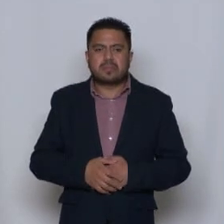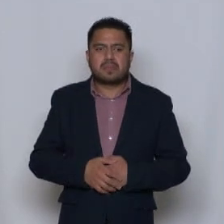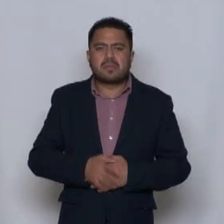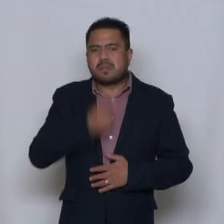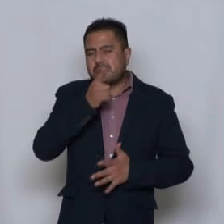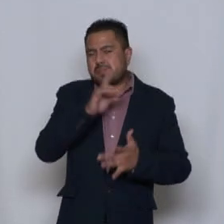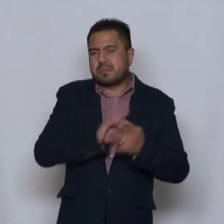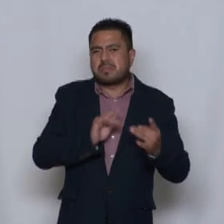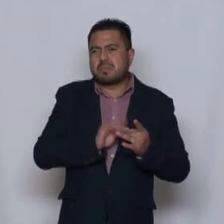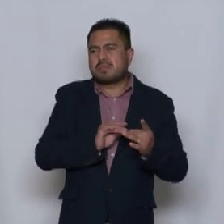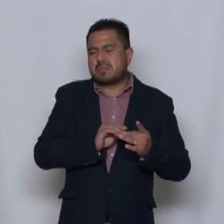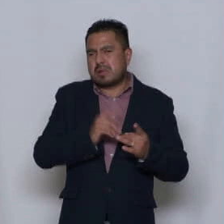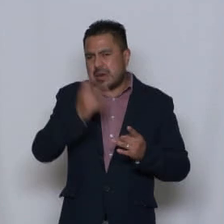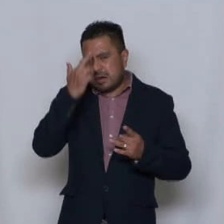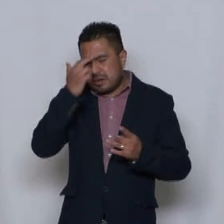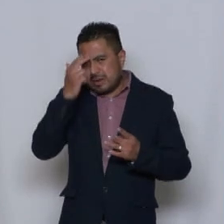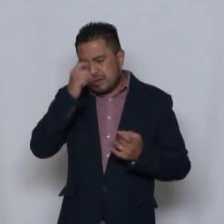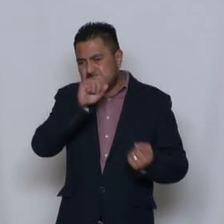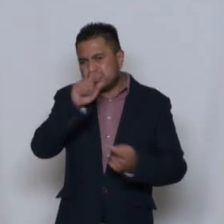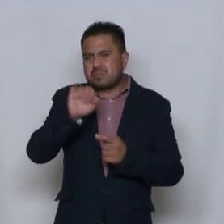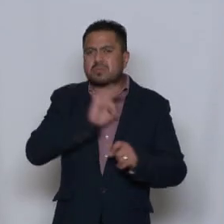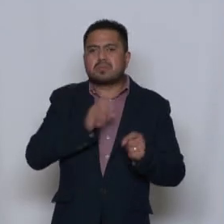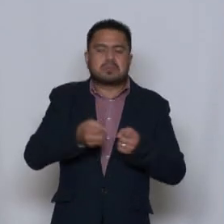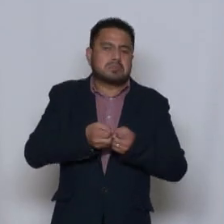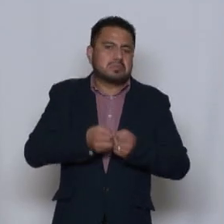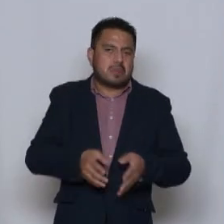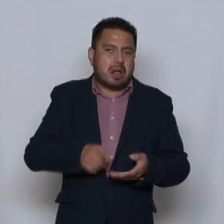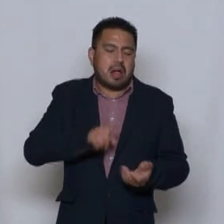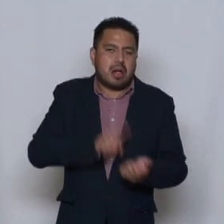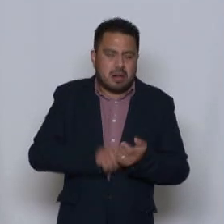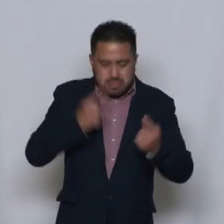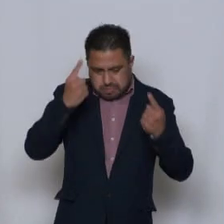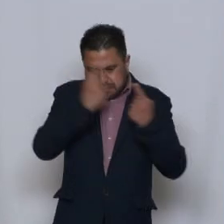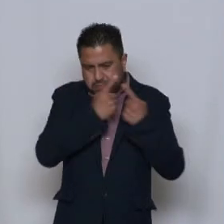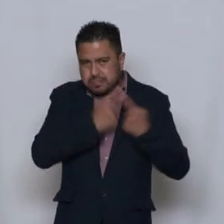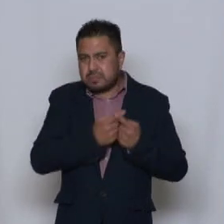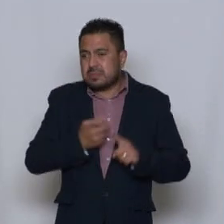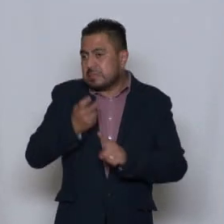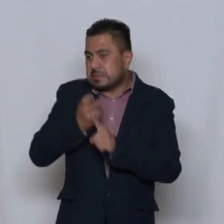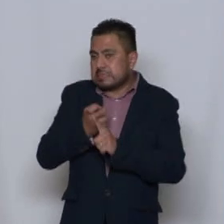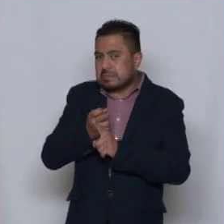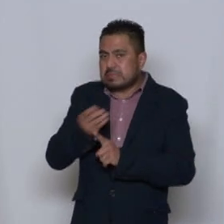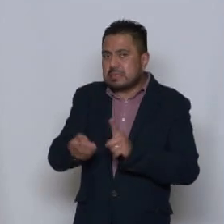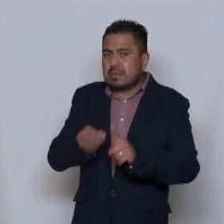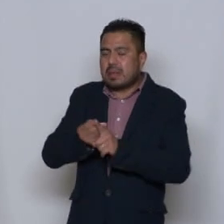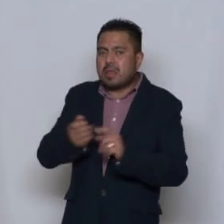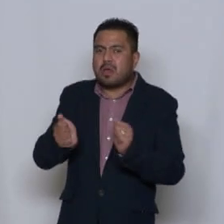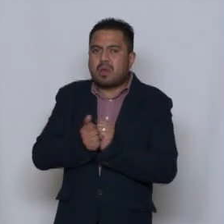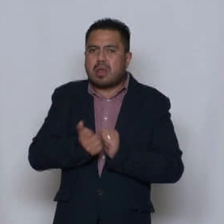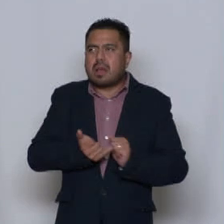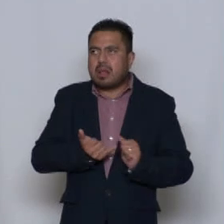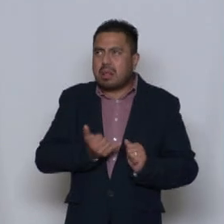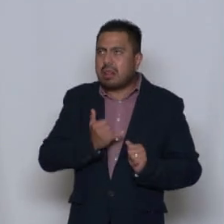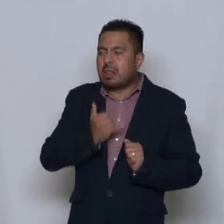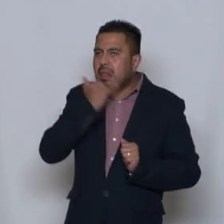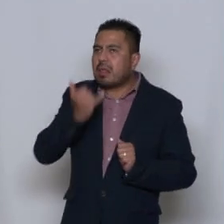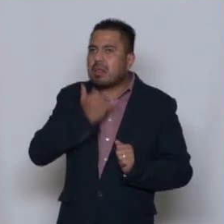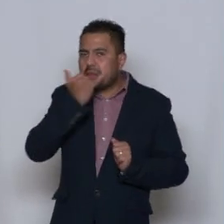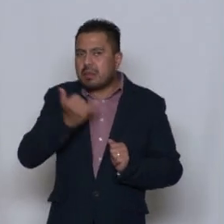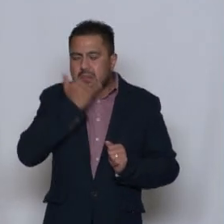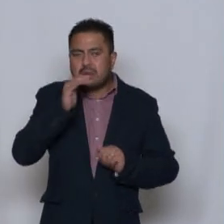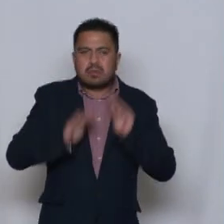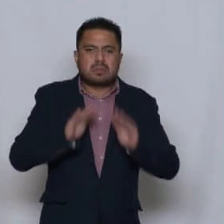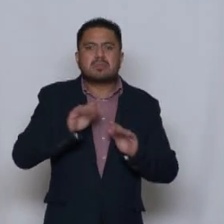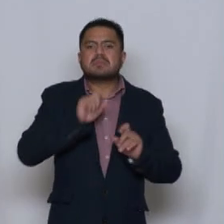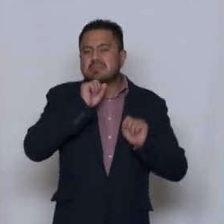Digamos, por algunas razones la señal puede perderse o distorsionarse, entonces eso da mediciones equivocadas. Entonces,